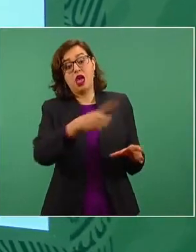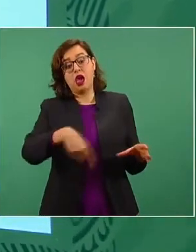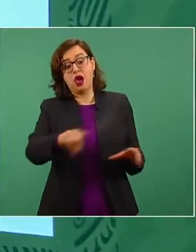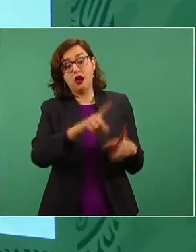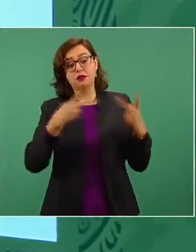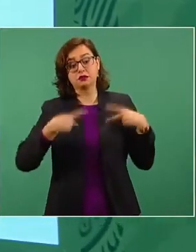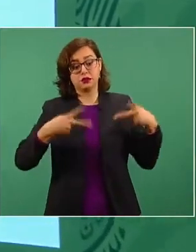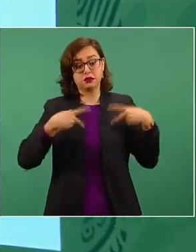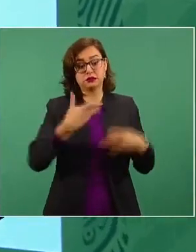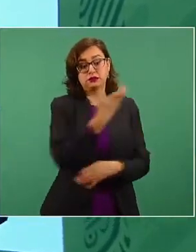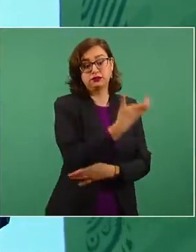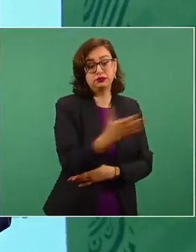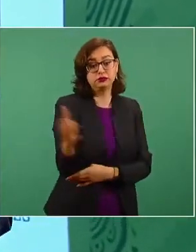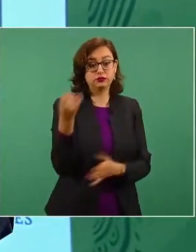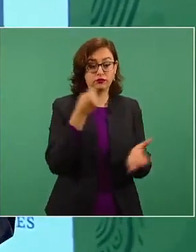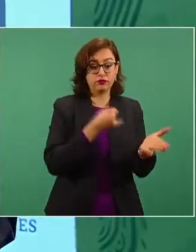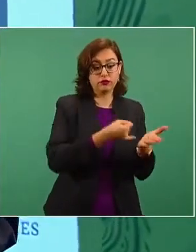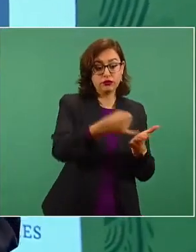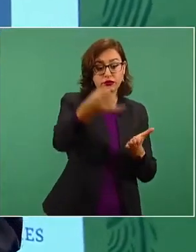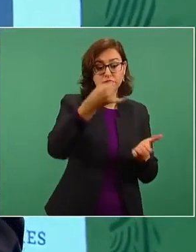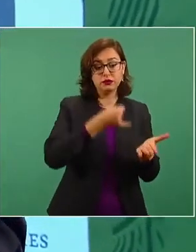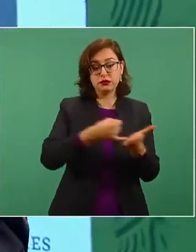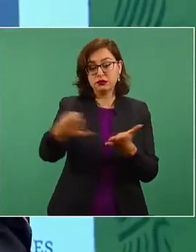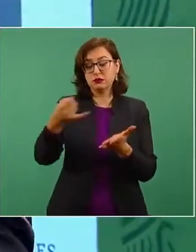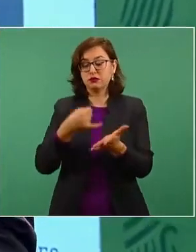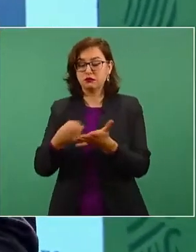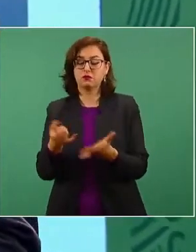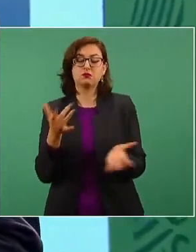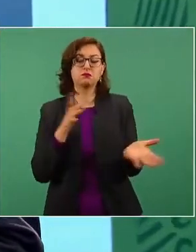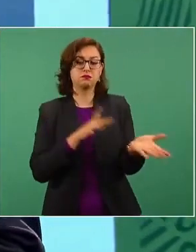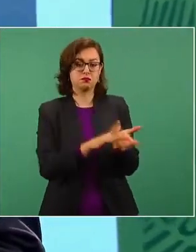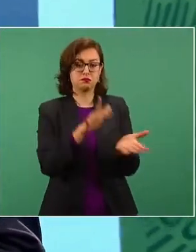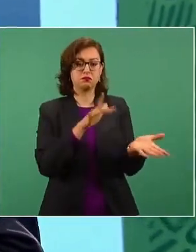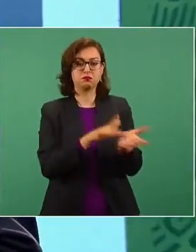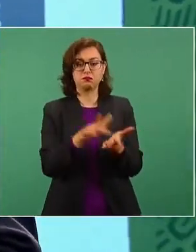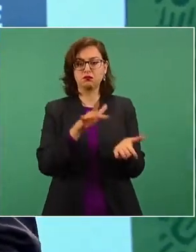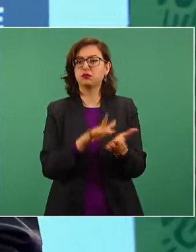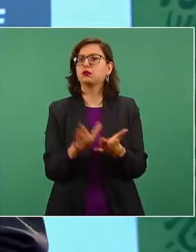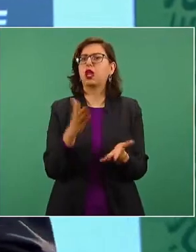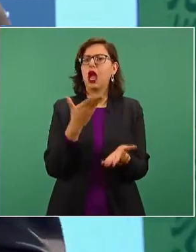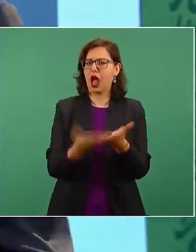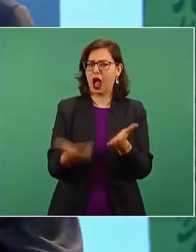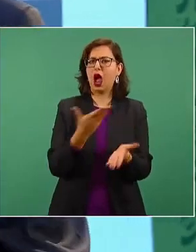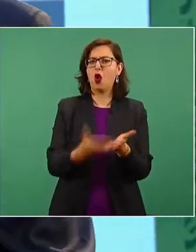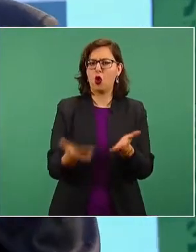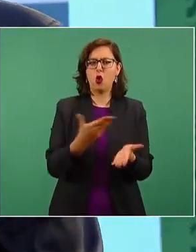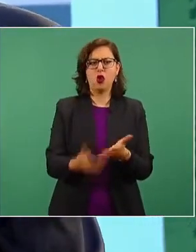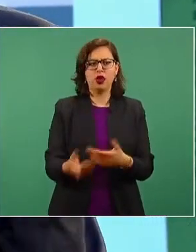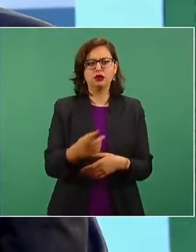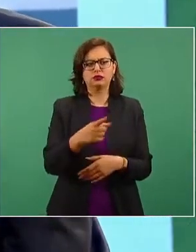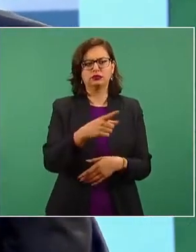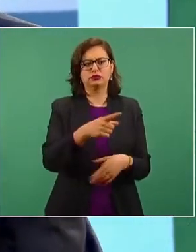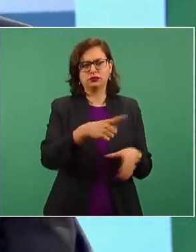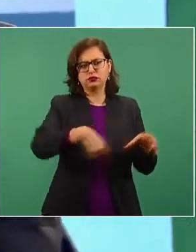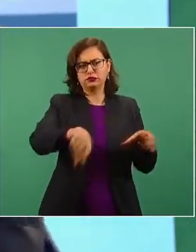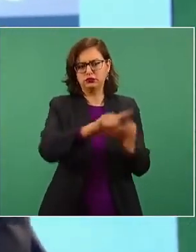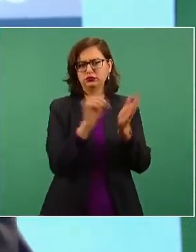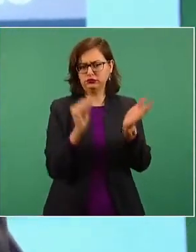de la zona donde se cultiva marihuana, amapola.